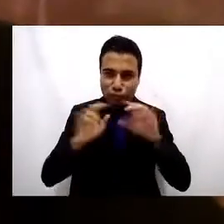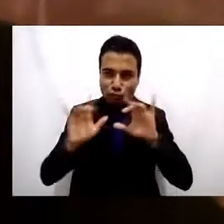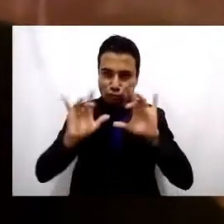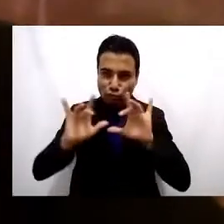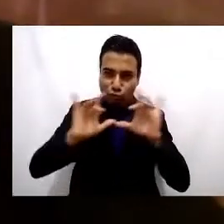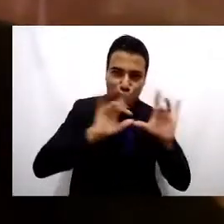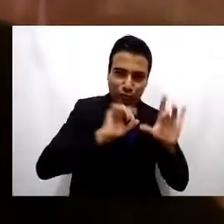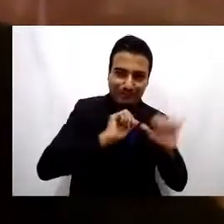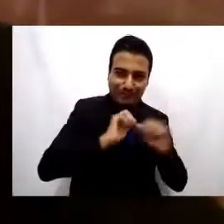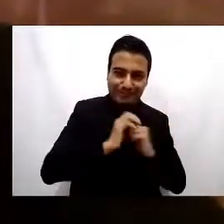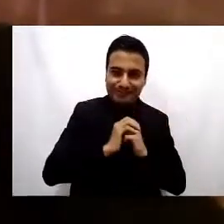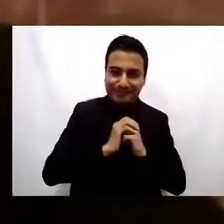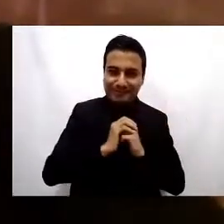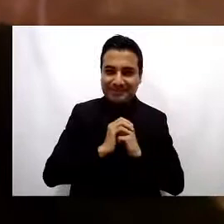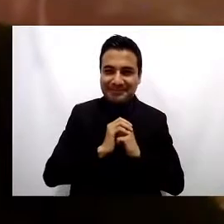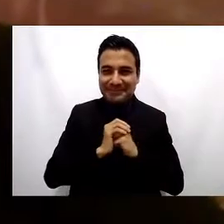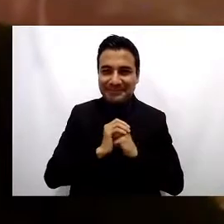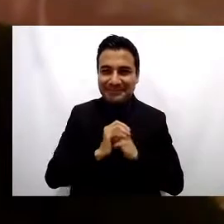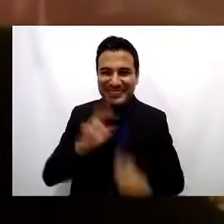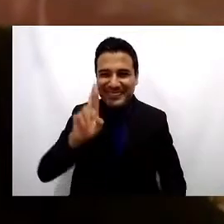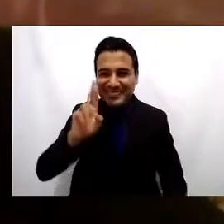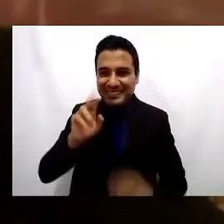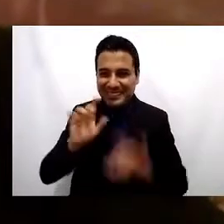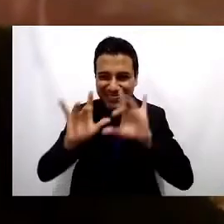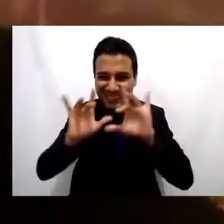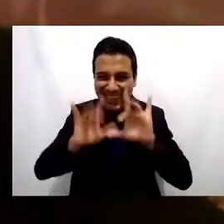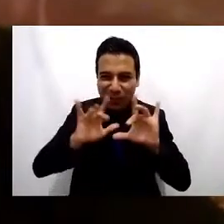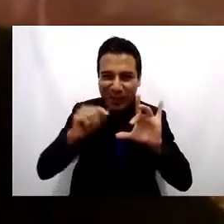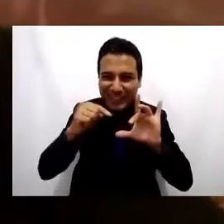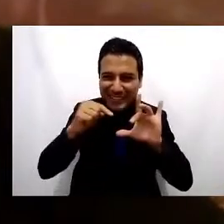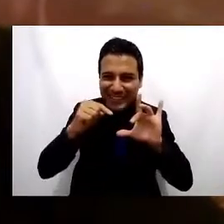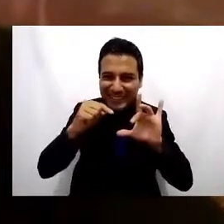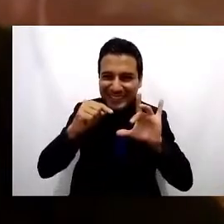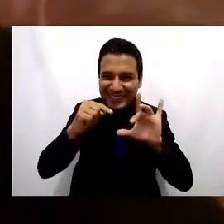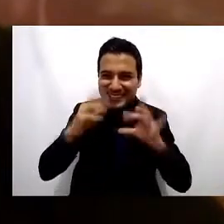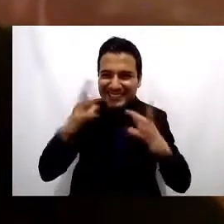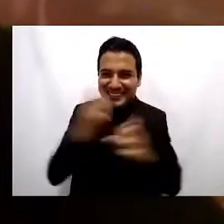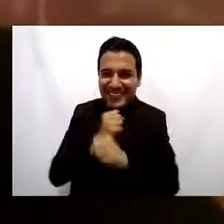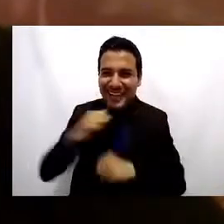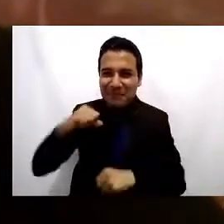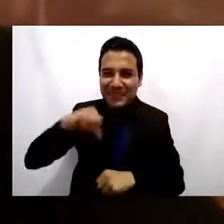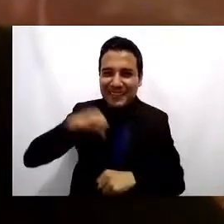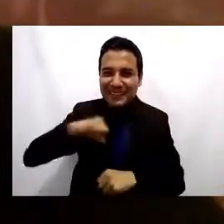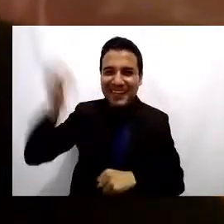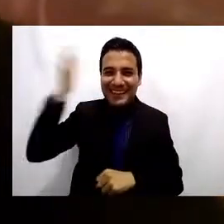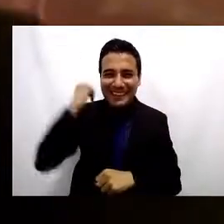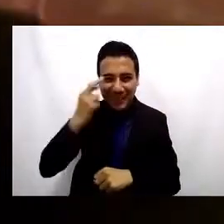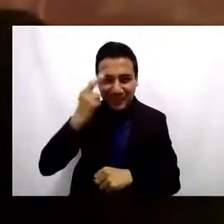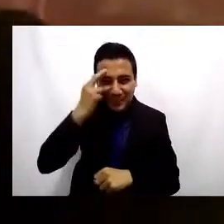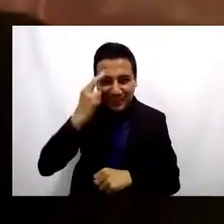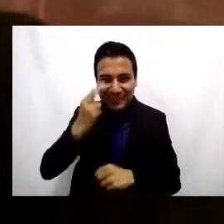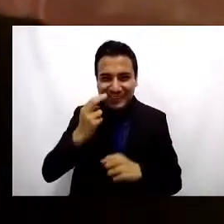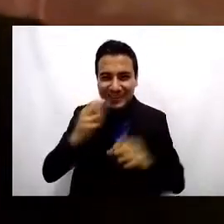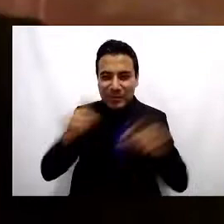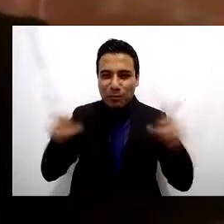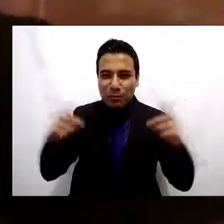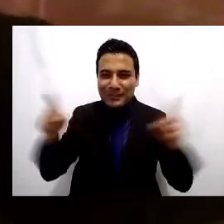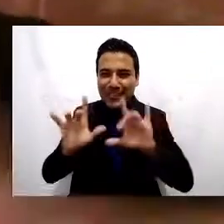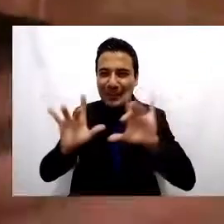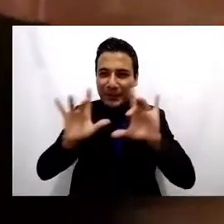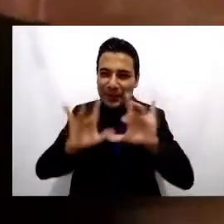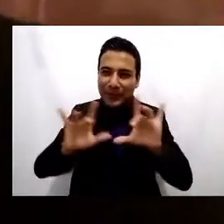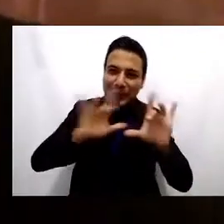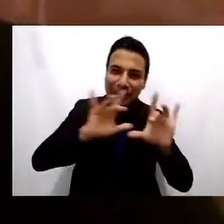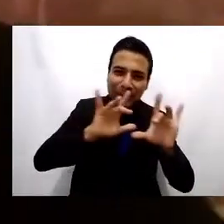Qué palabra viejita, rewind, ¿no? Ya quedó atrapada en los grabadores de cassette. Pero bueno, digo, yo soy de